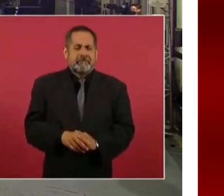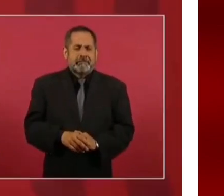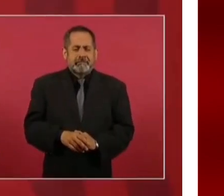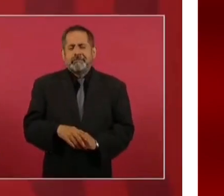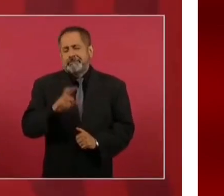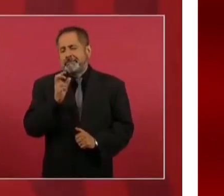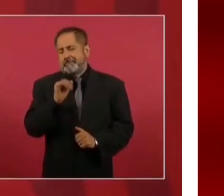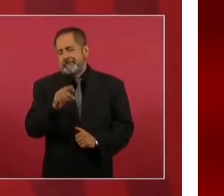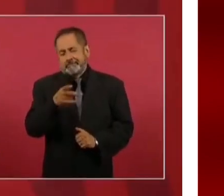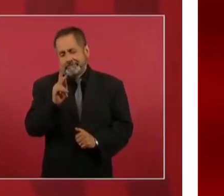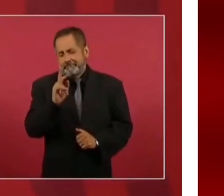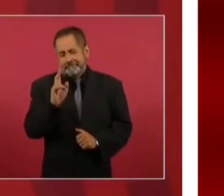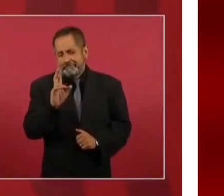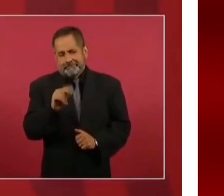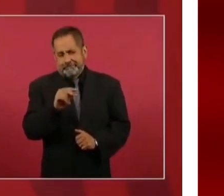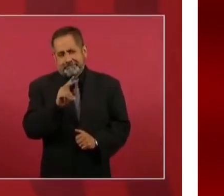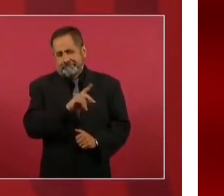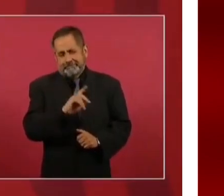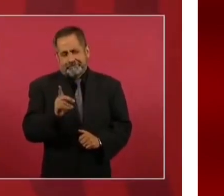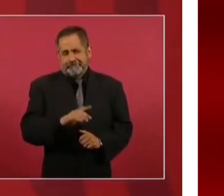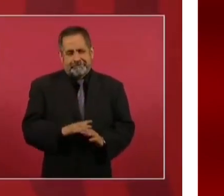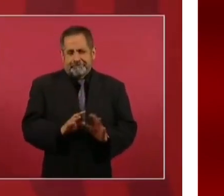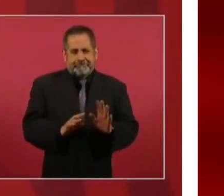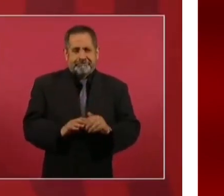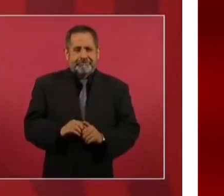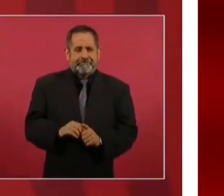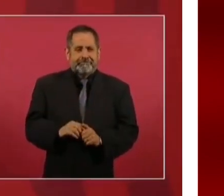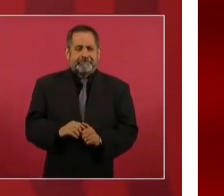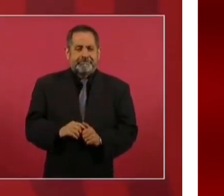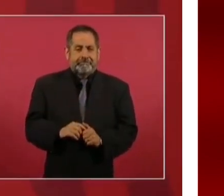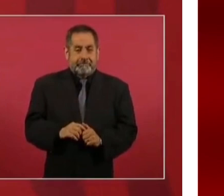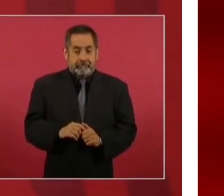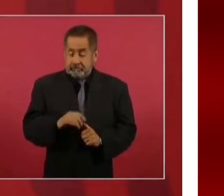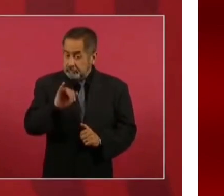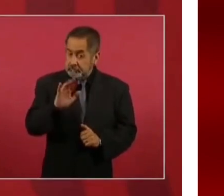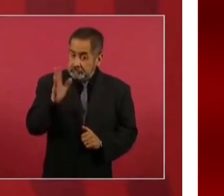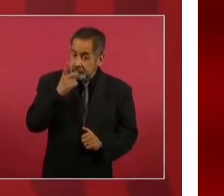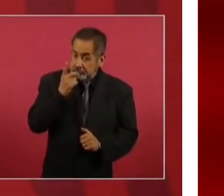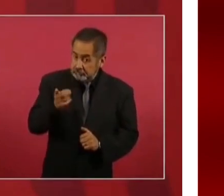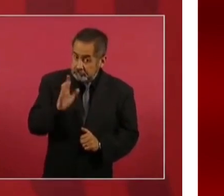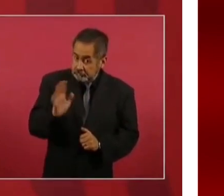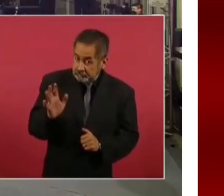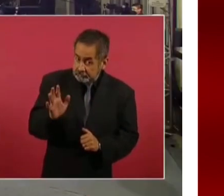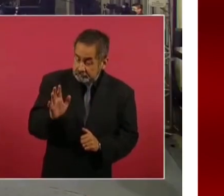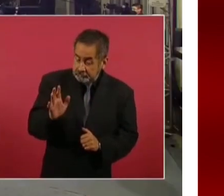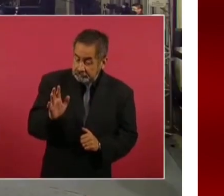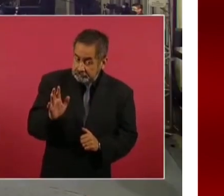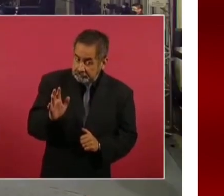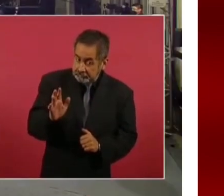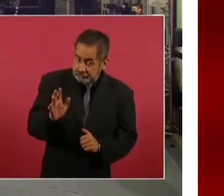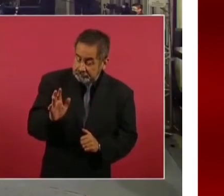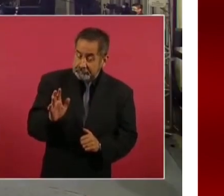Ah, sí, pero eso no, eso hasta que… ¿Sí? ¿Ya?